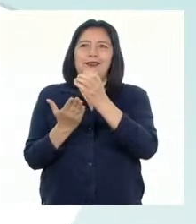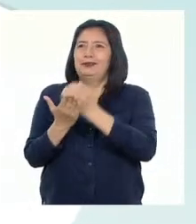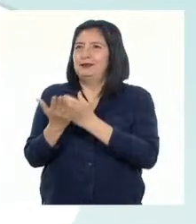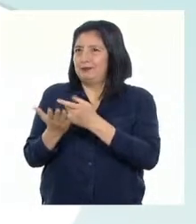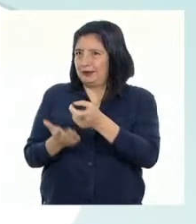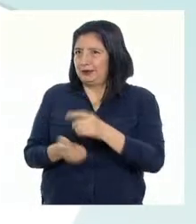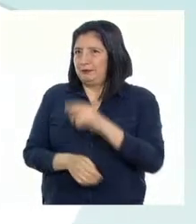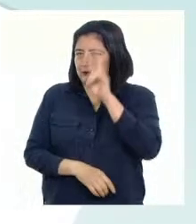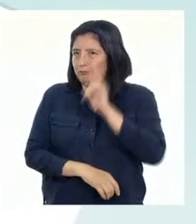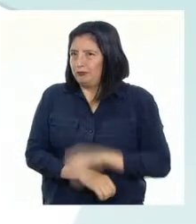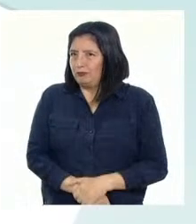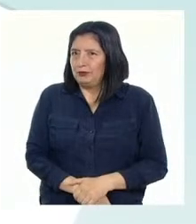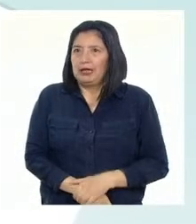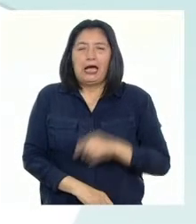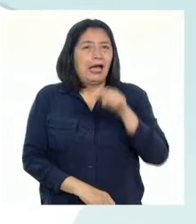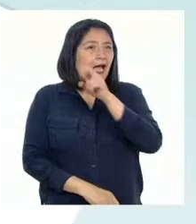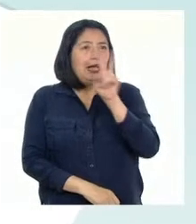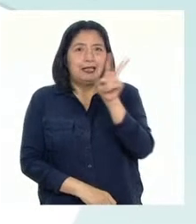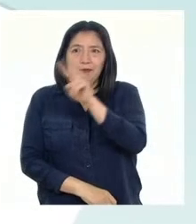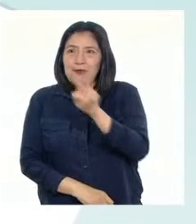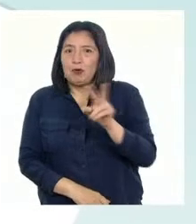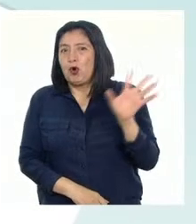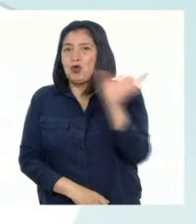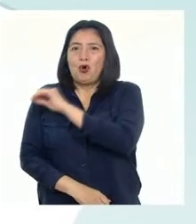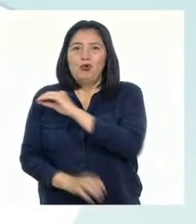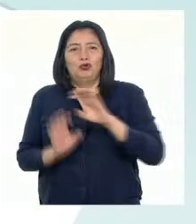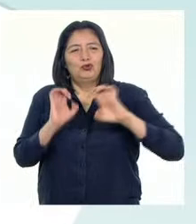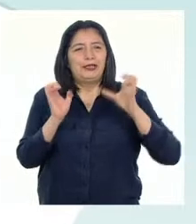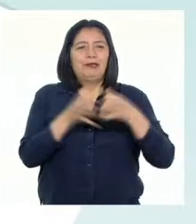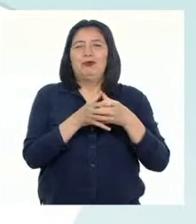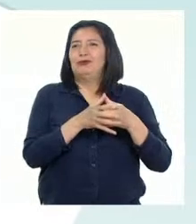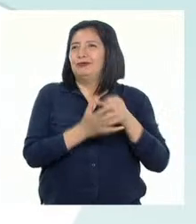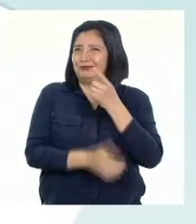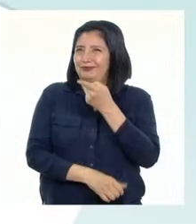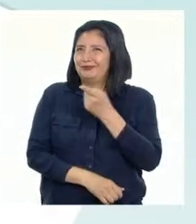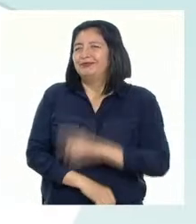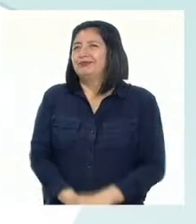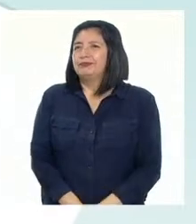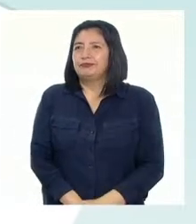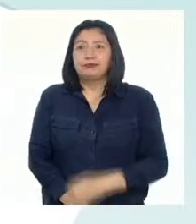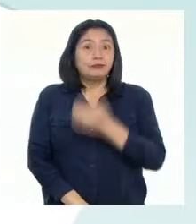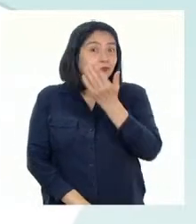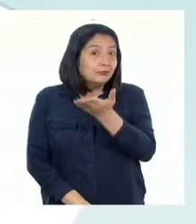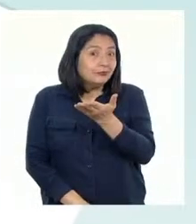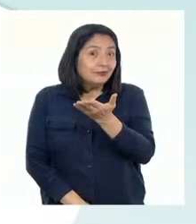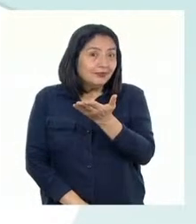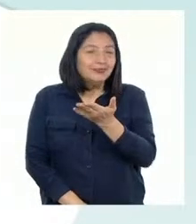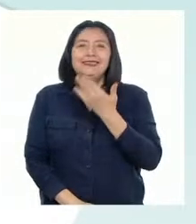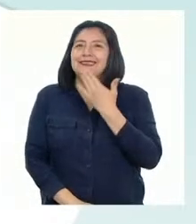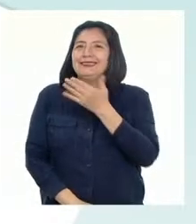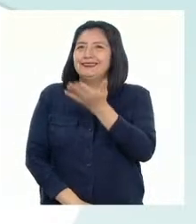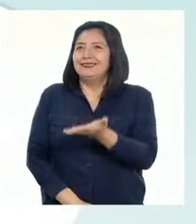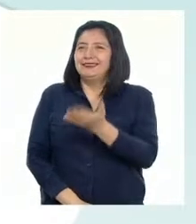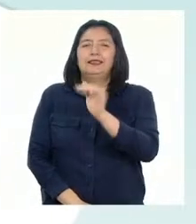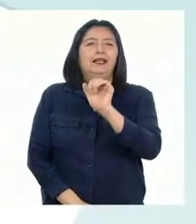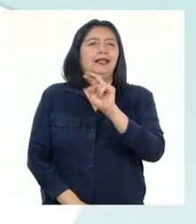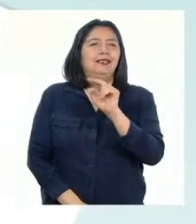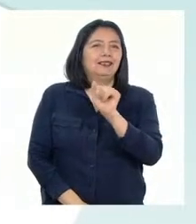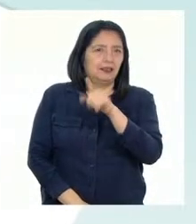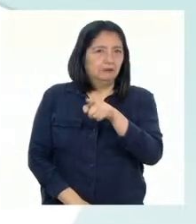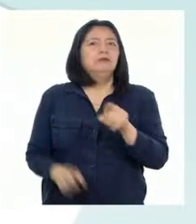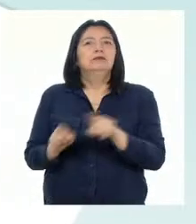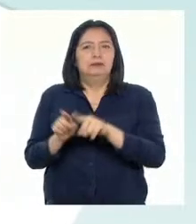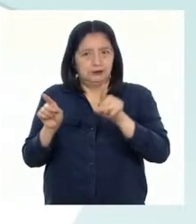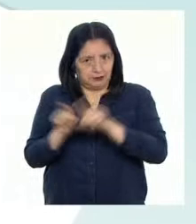nacional. Y aquí la vemos con todo el equipo. Y aquí está Ana. Ana